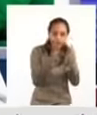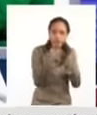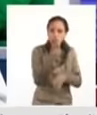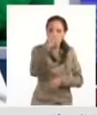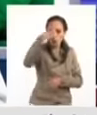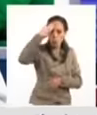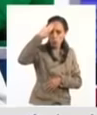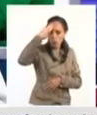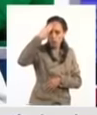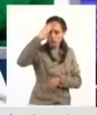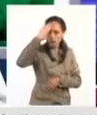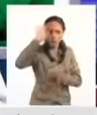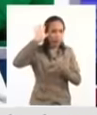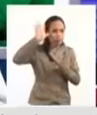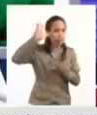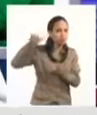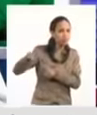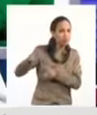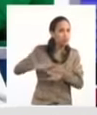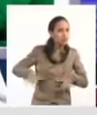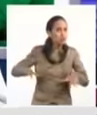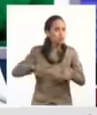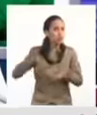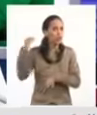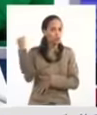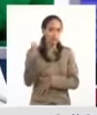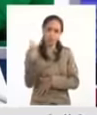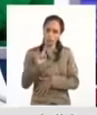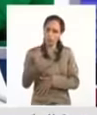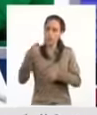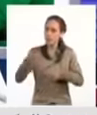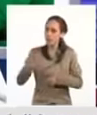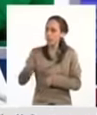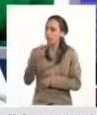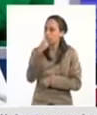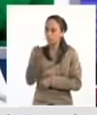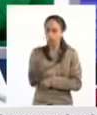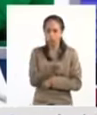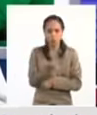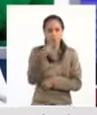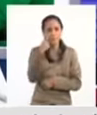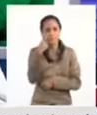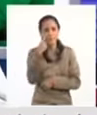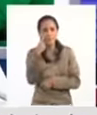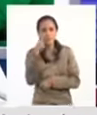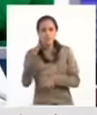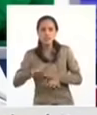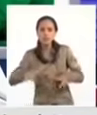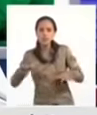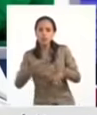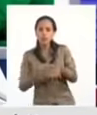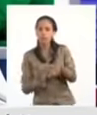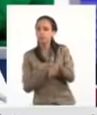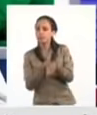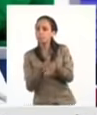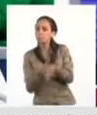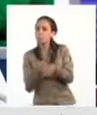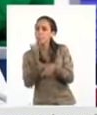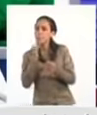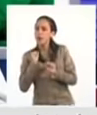al comportamiento del virus, a la mayor virulencia, a la mayor contagiosidad, que es lo que hace que